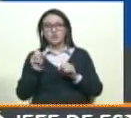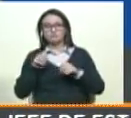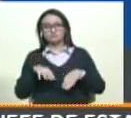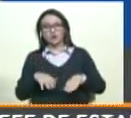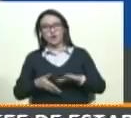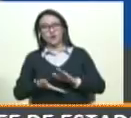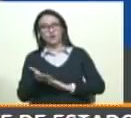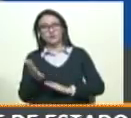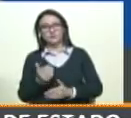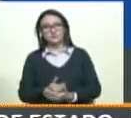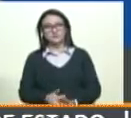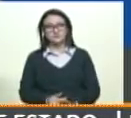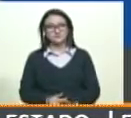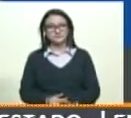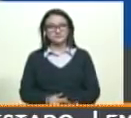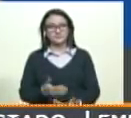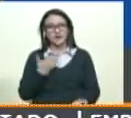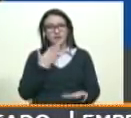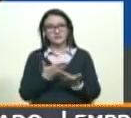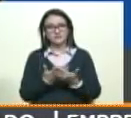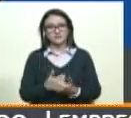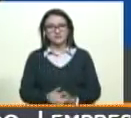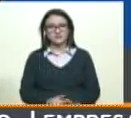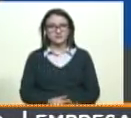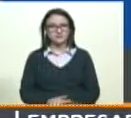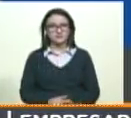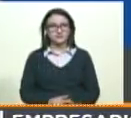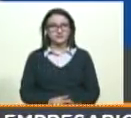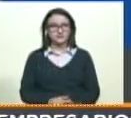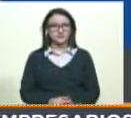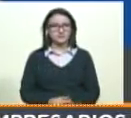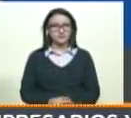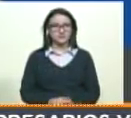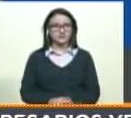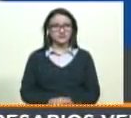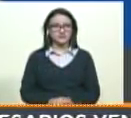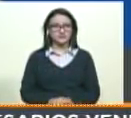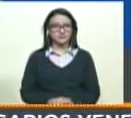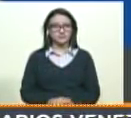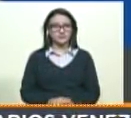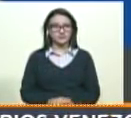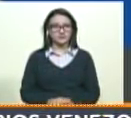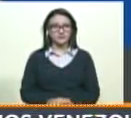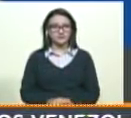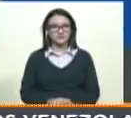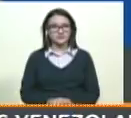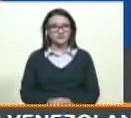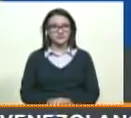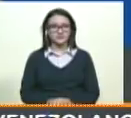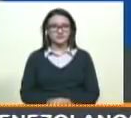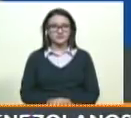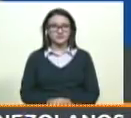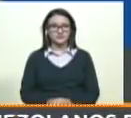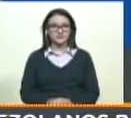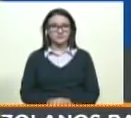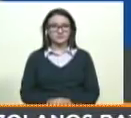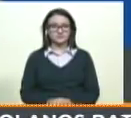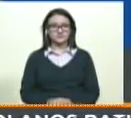vayan? Gracias. Gracias, muy importante. Fíjate,